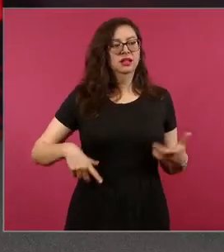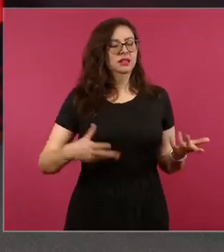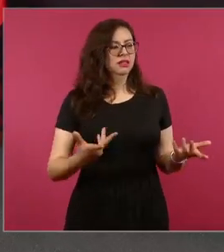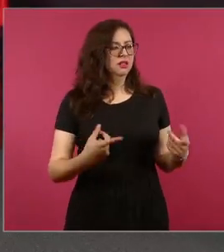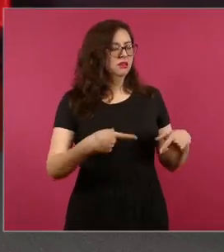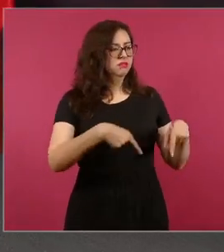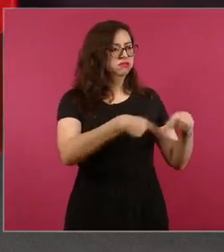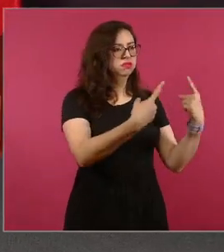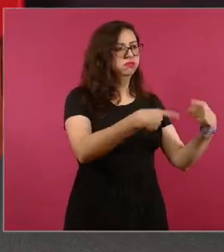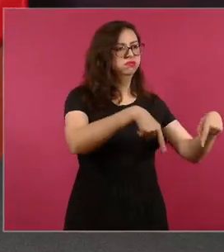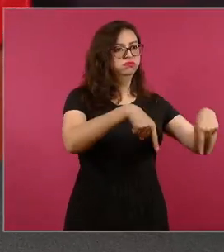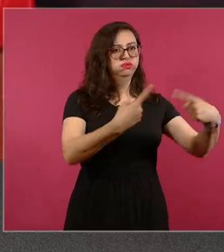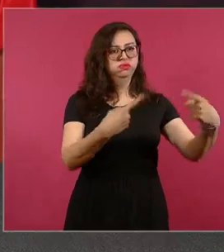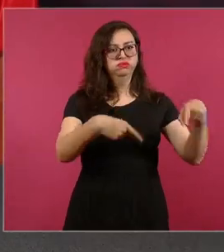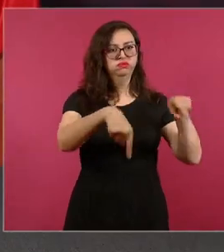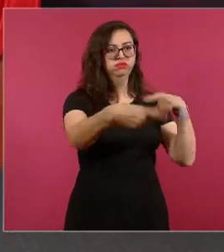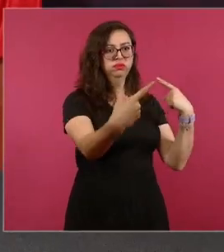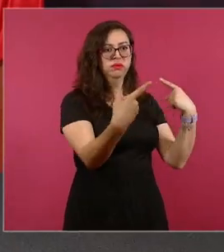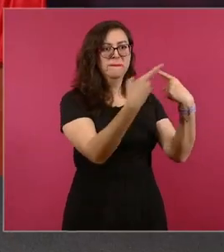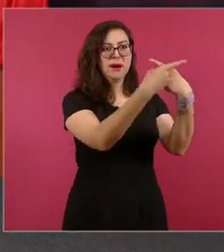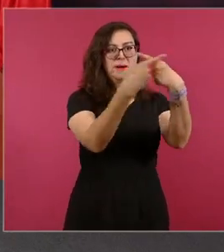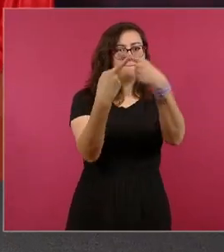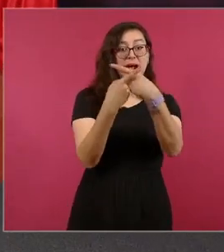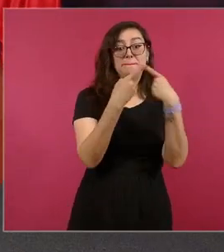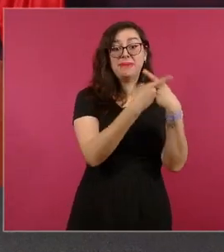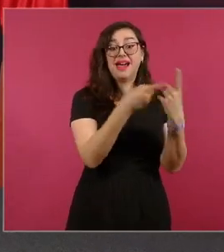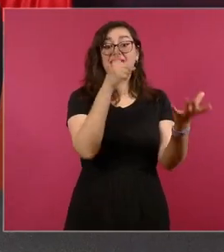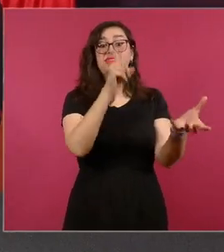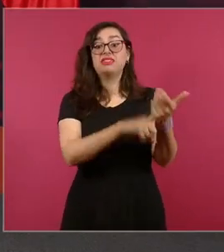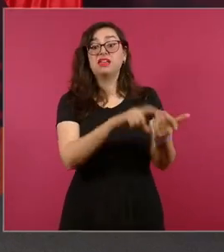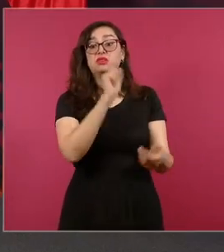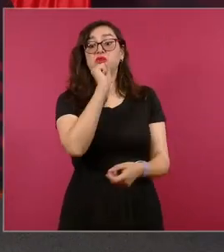posturas distintas, contrapuestas,